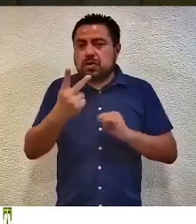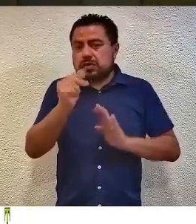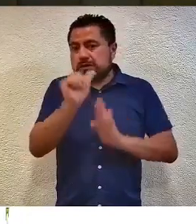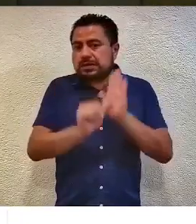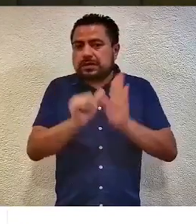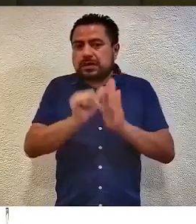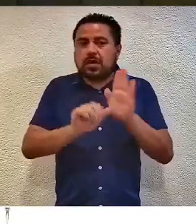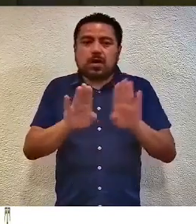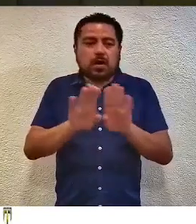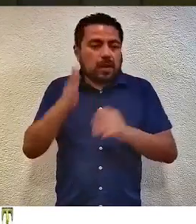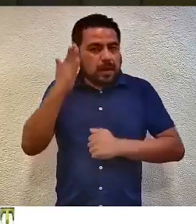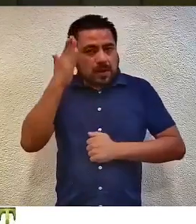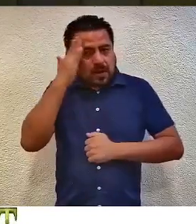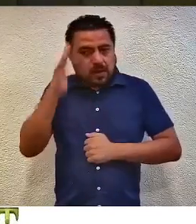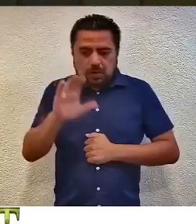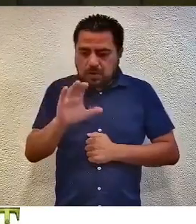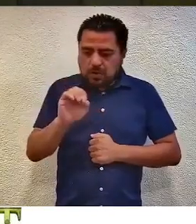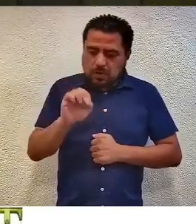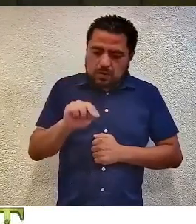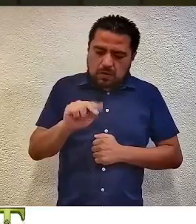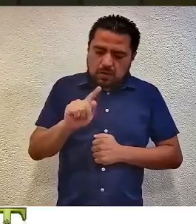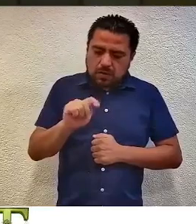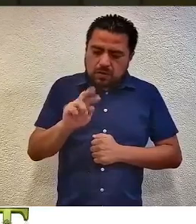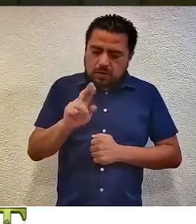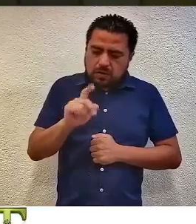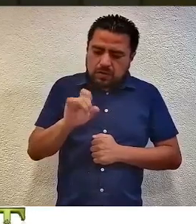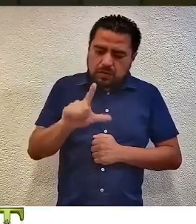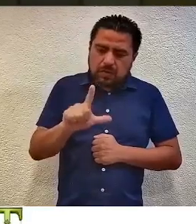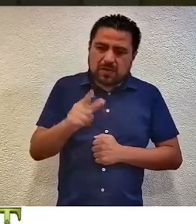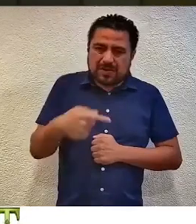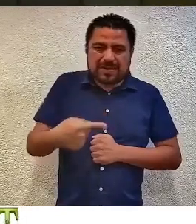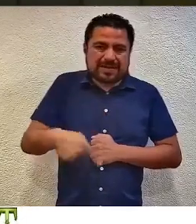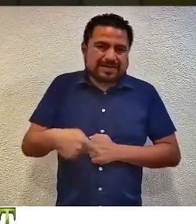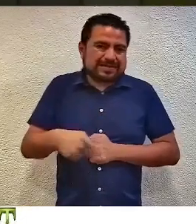como titular del órgano de control interno.